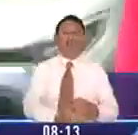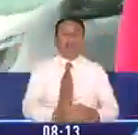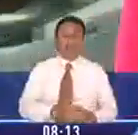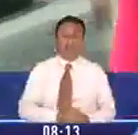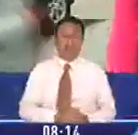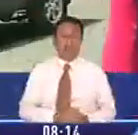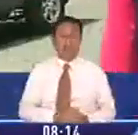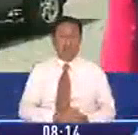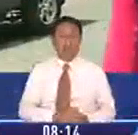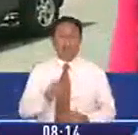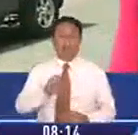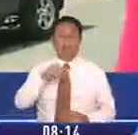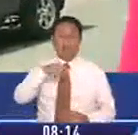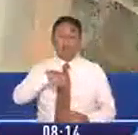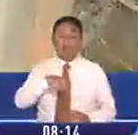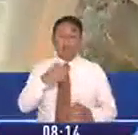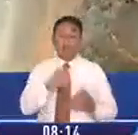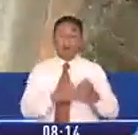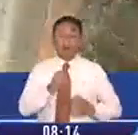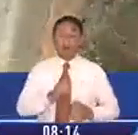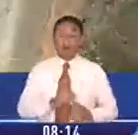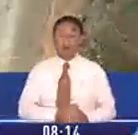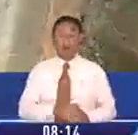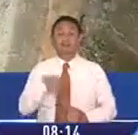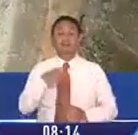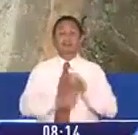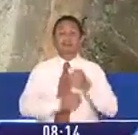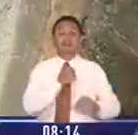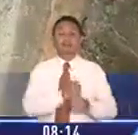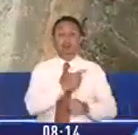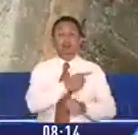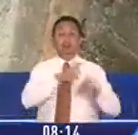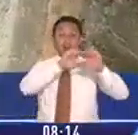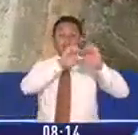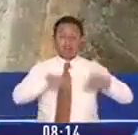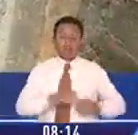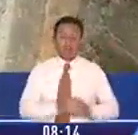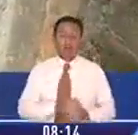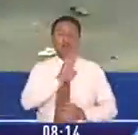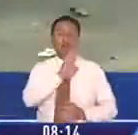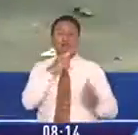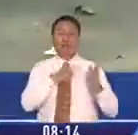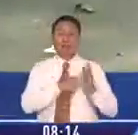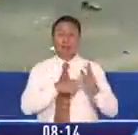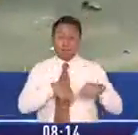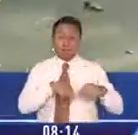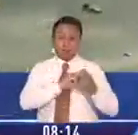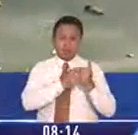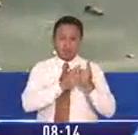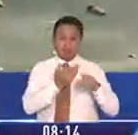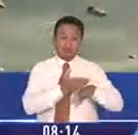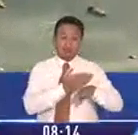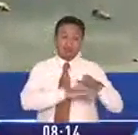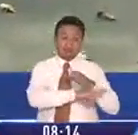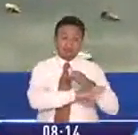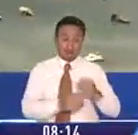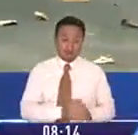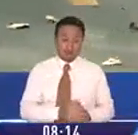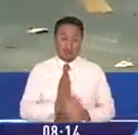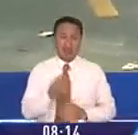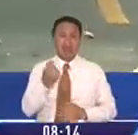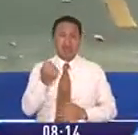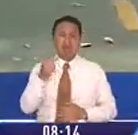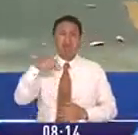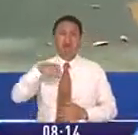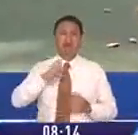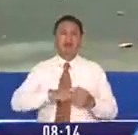habido percances. En este año, la EMAPS ha repuesto más de 4.000 rejillas que fueron robadas. Pero ¿cuánto dinero le